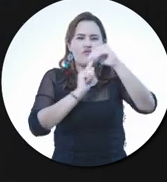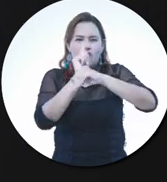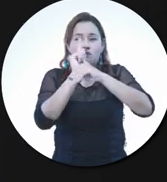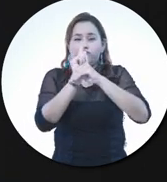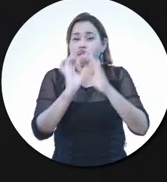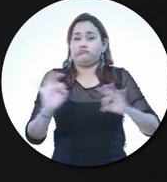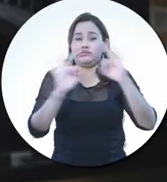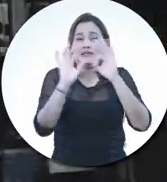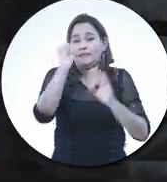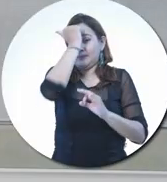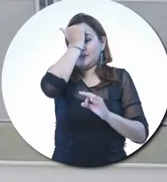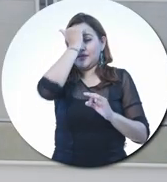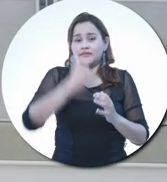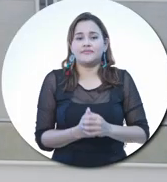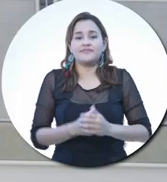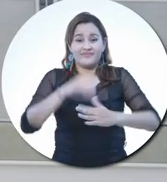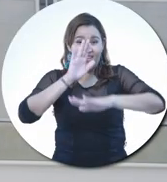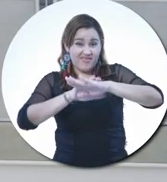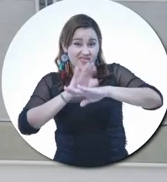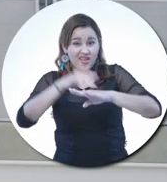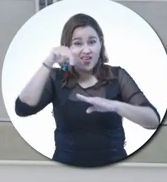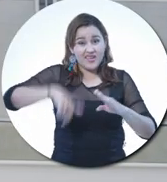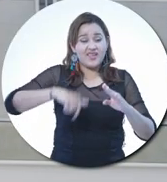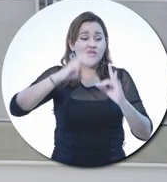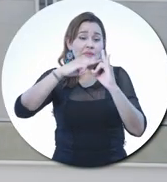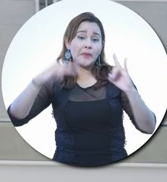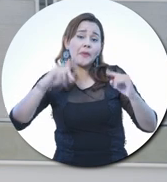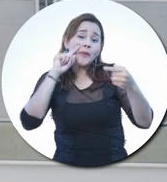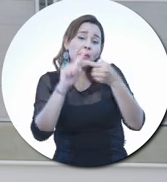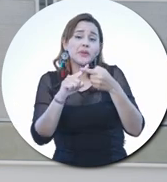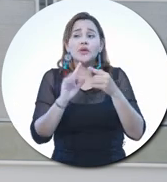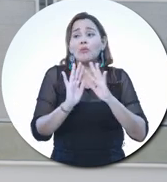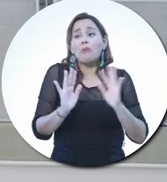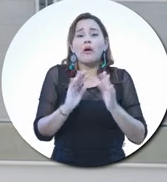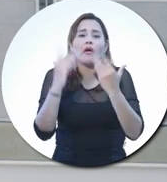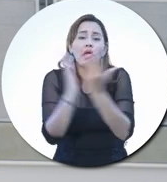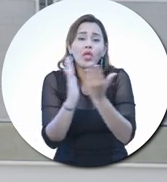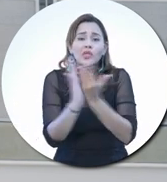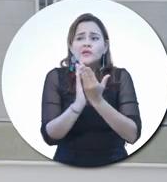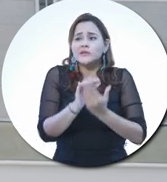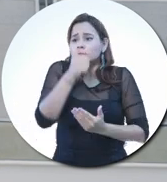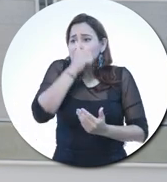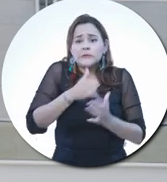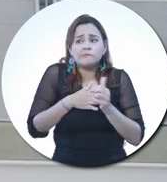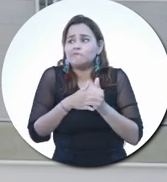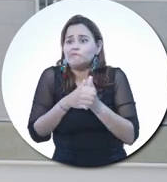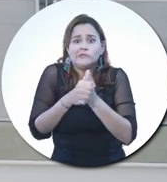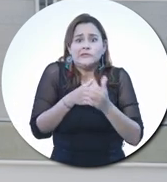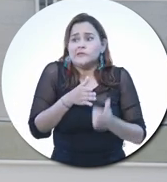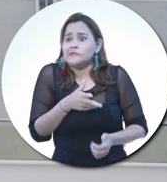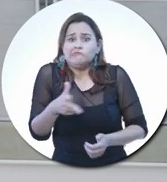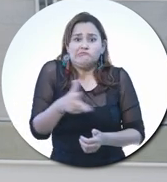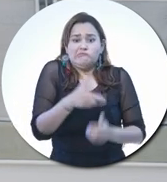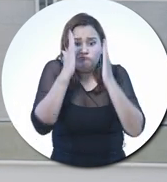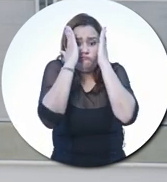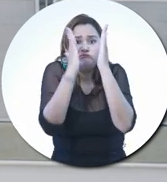es el indicador más alto. La universidad no es solo estudiar y seguir un camino estricto como lo dicen todos. Acá hay muchas cosas que